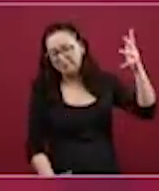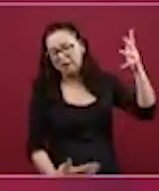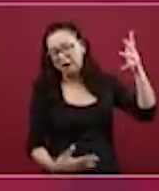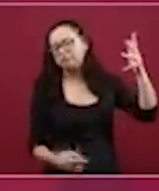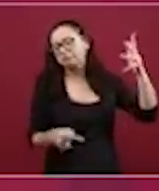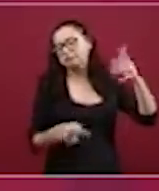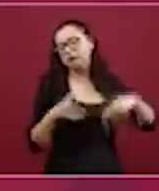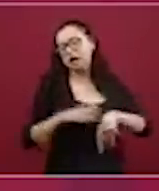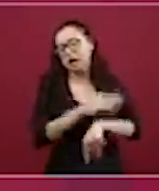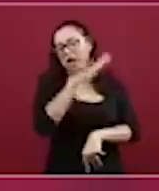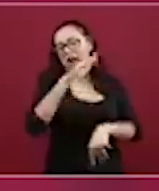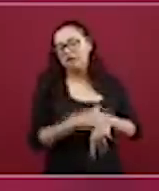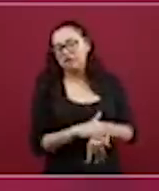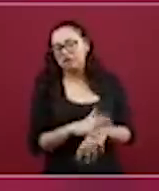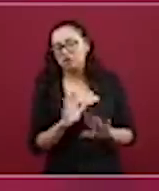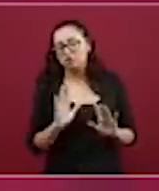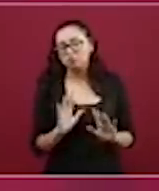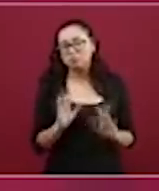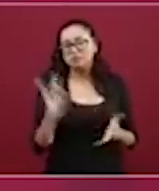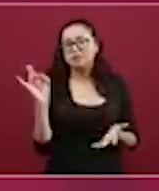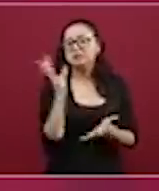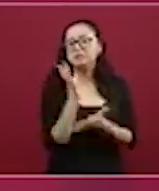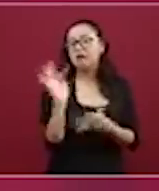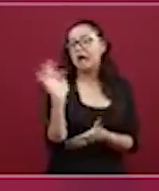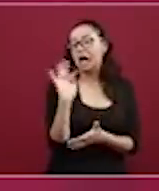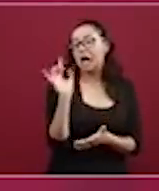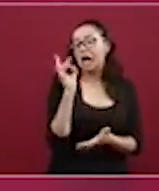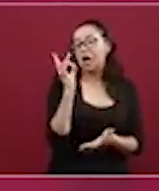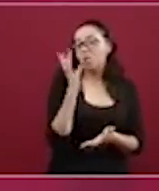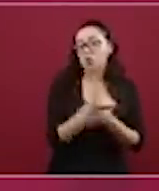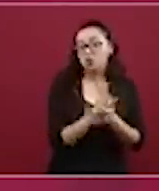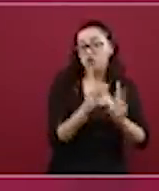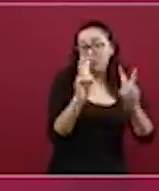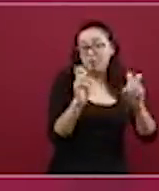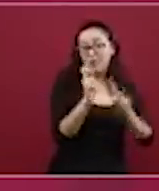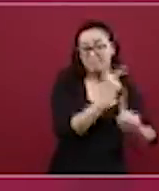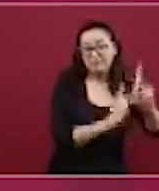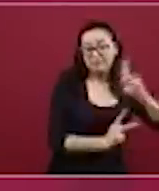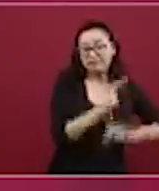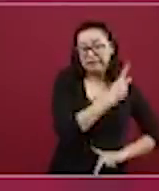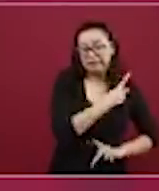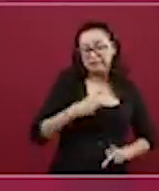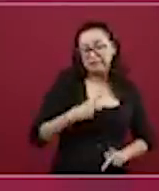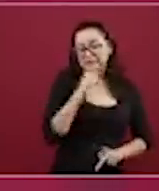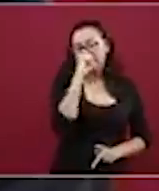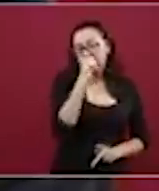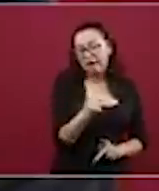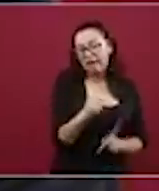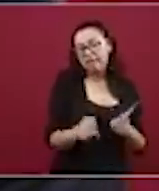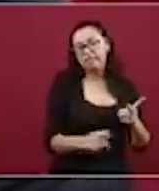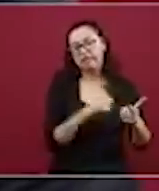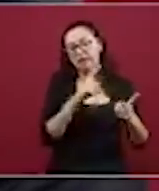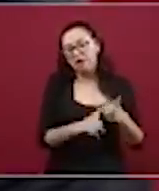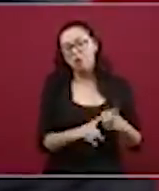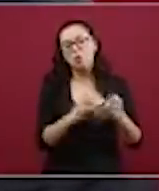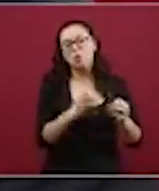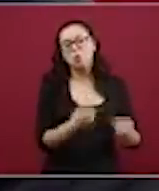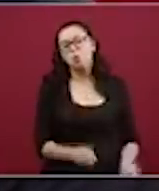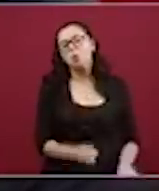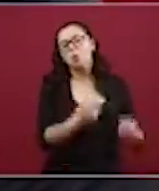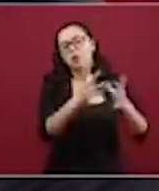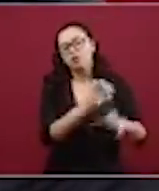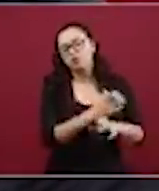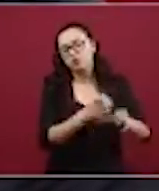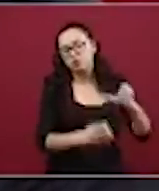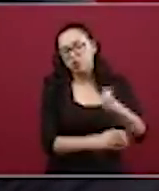el del aumento de deuda o el de producción